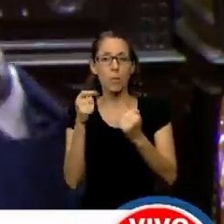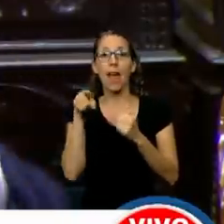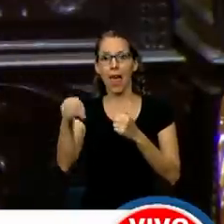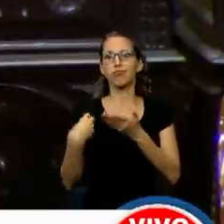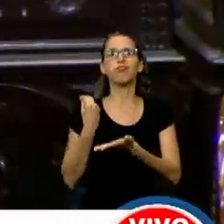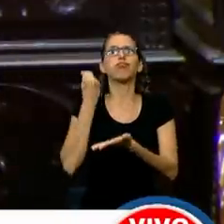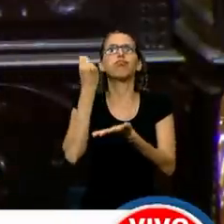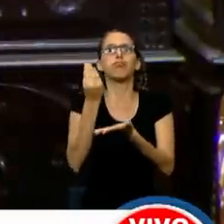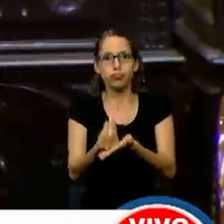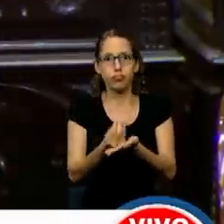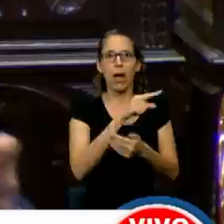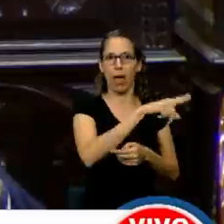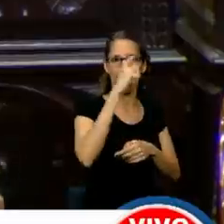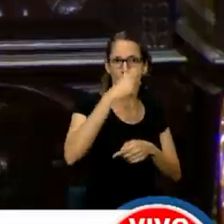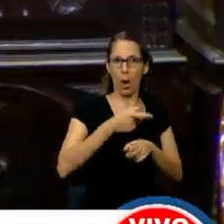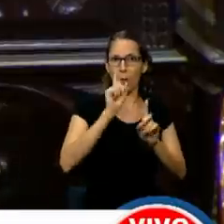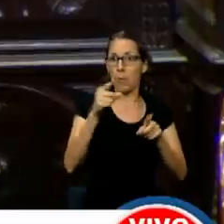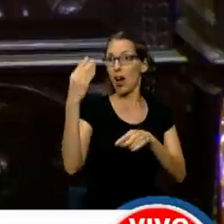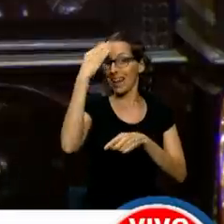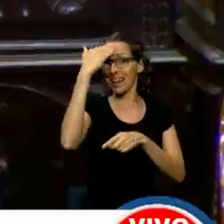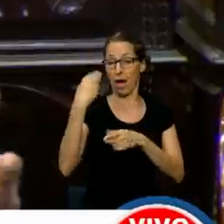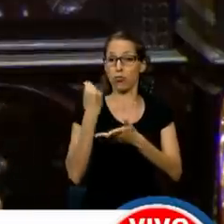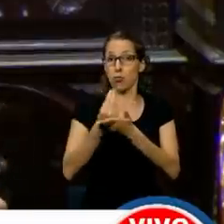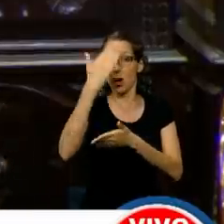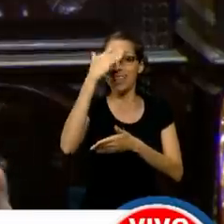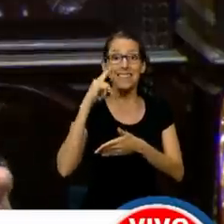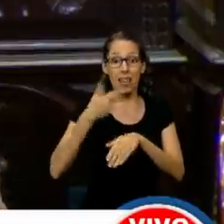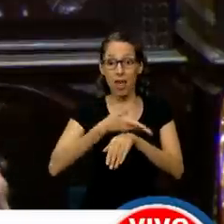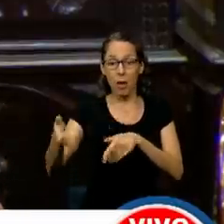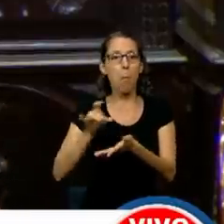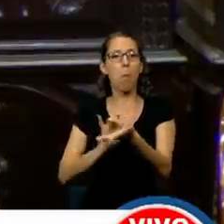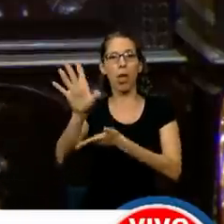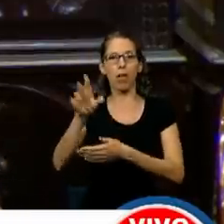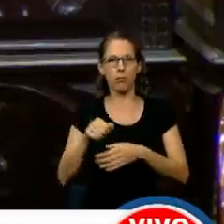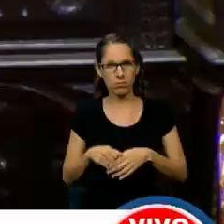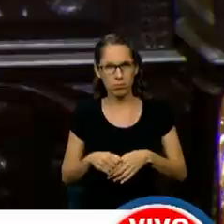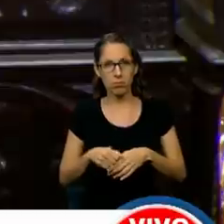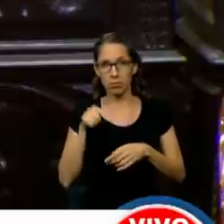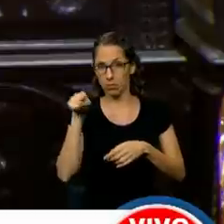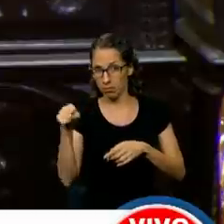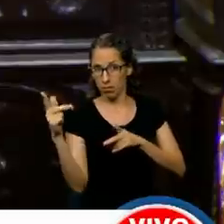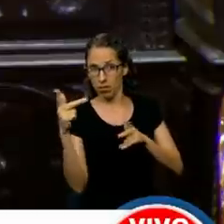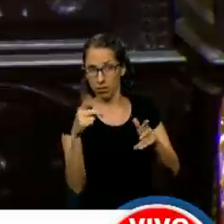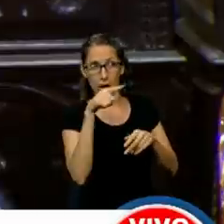hecho fernando de la rúa y el halcón había dicho que fernando de la rúa era un mal presidente imagínense